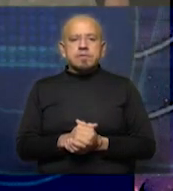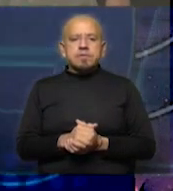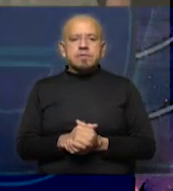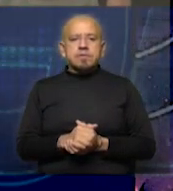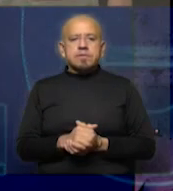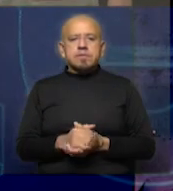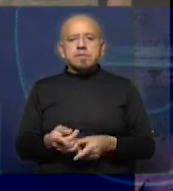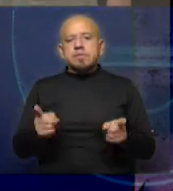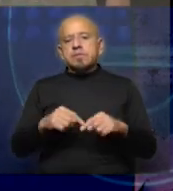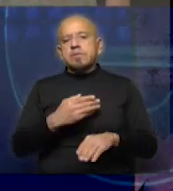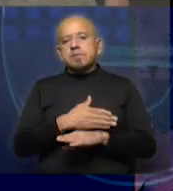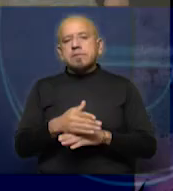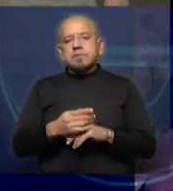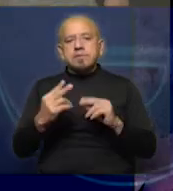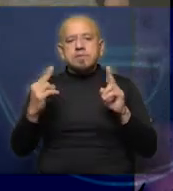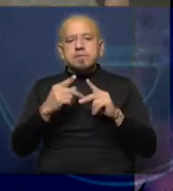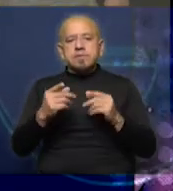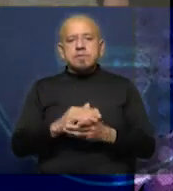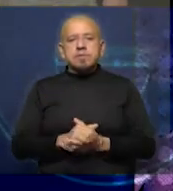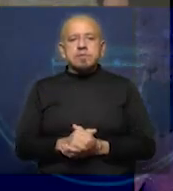chicos los veo en un ratito desde Afrodita librería Gracias Lucho